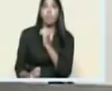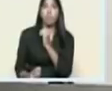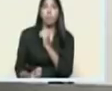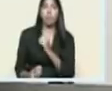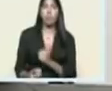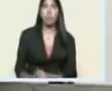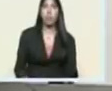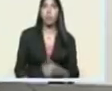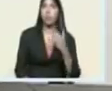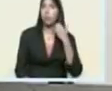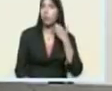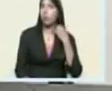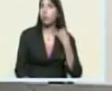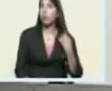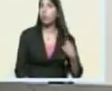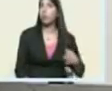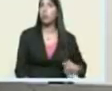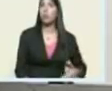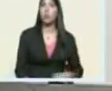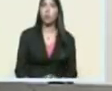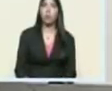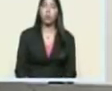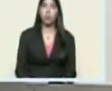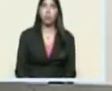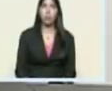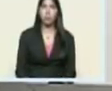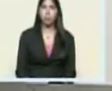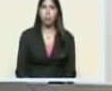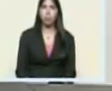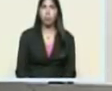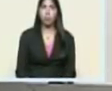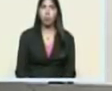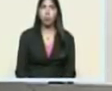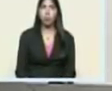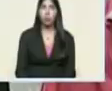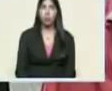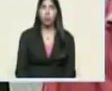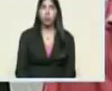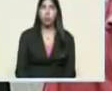Así es que le dicen, ¿verdad, Ernesto?